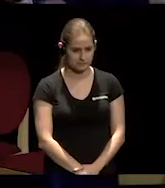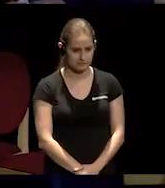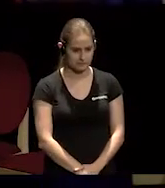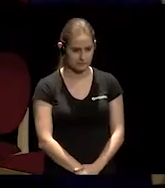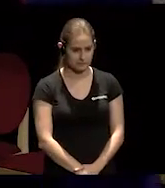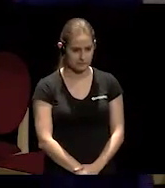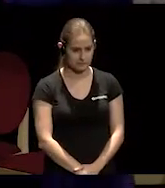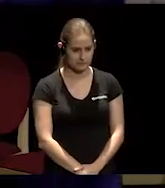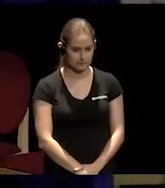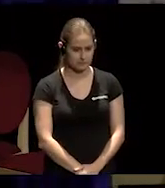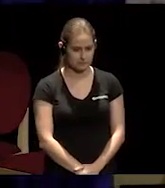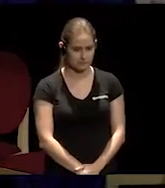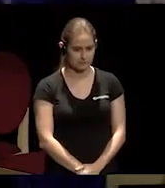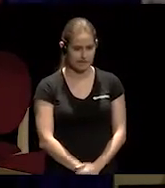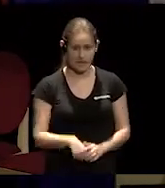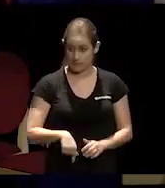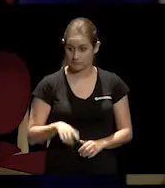Aquí de nuevo